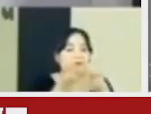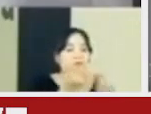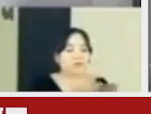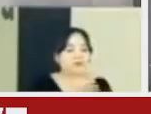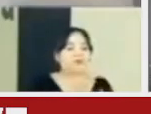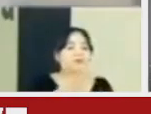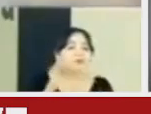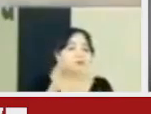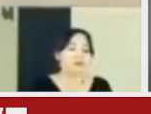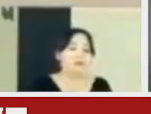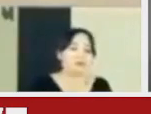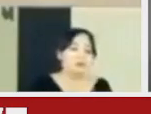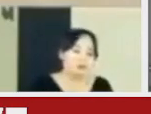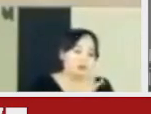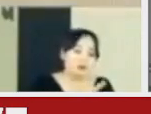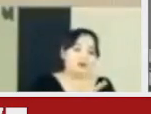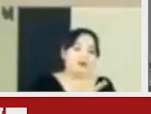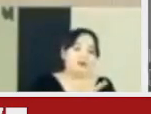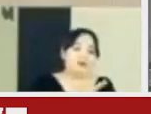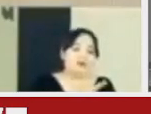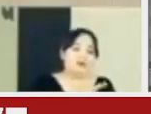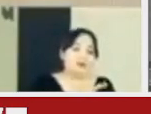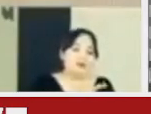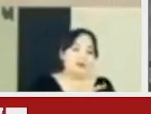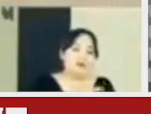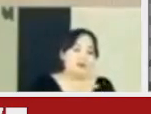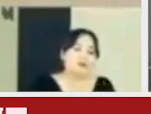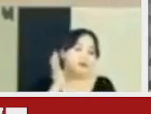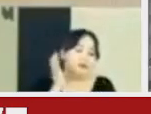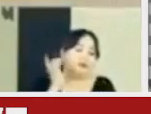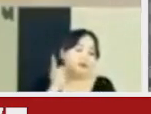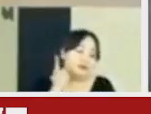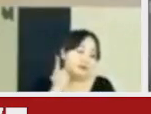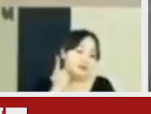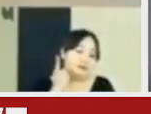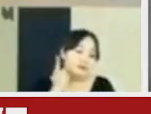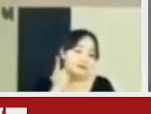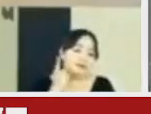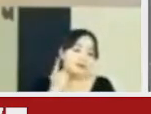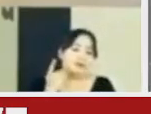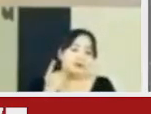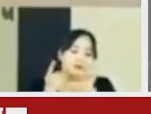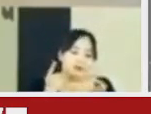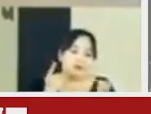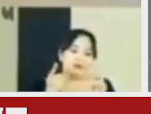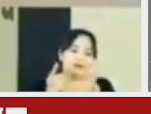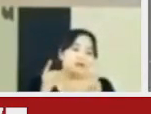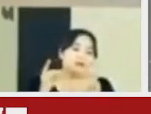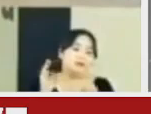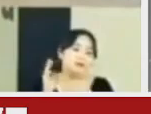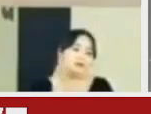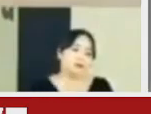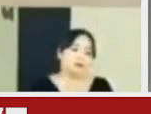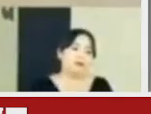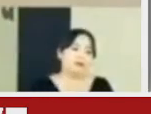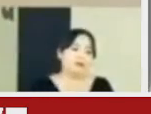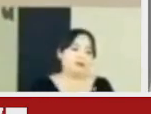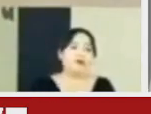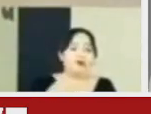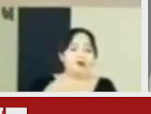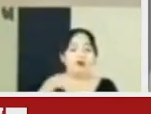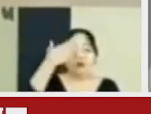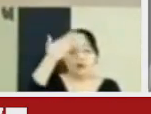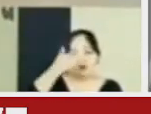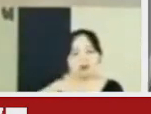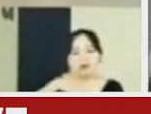diputados y es y esos elementos estaban al mando de garcía luna eso está probado lo sé